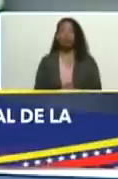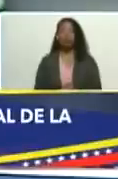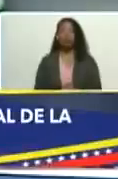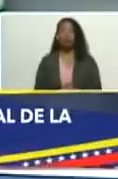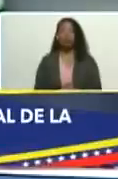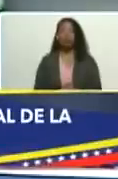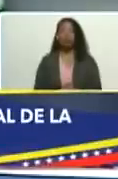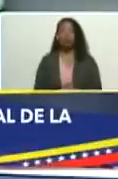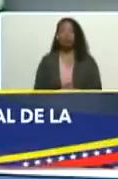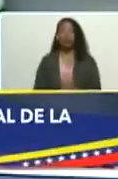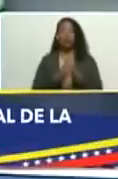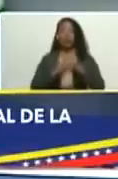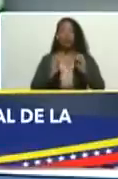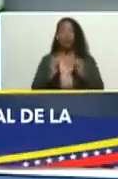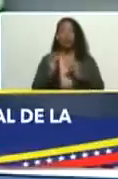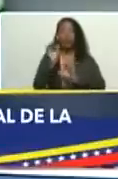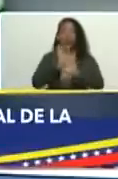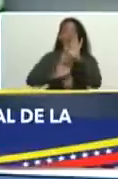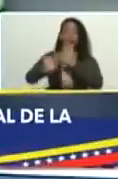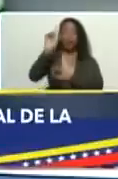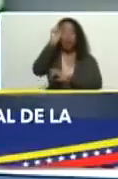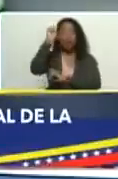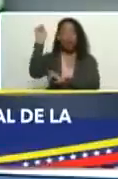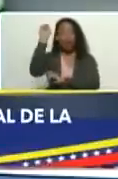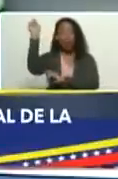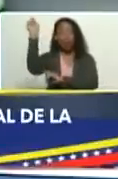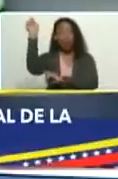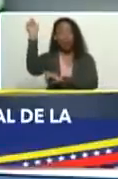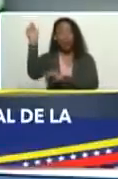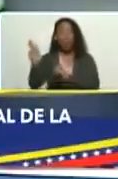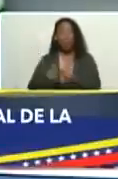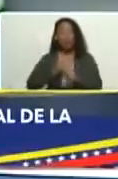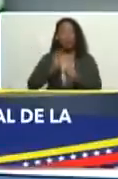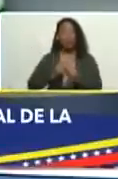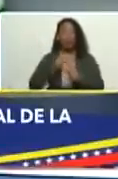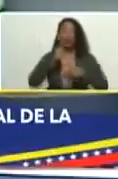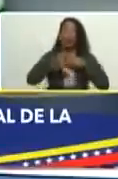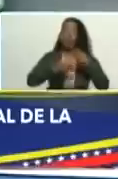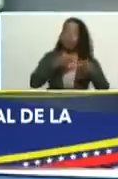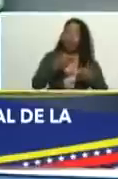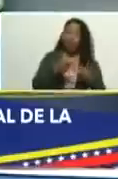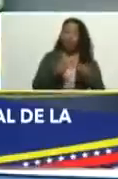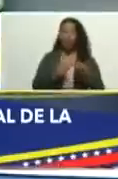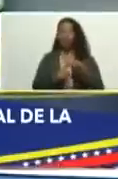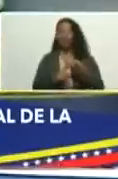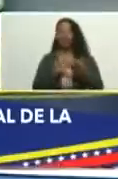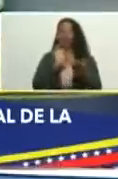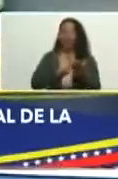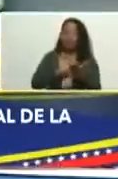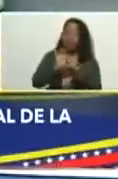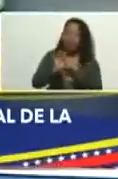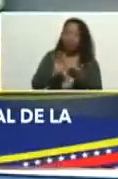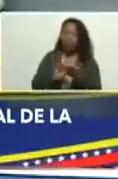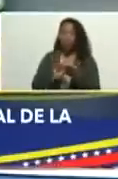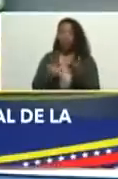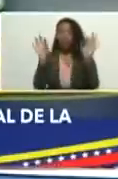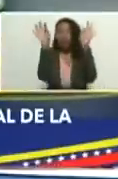Todos los bagajes teóricos, los principios, las políticas, la estrategia, la